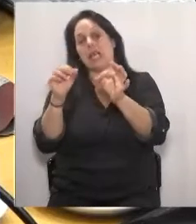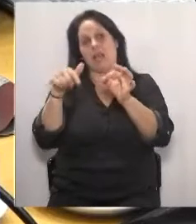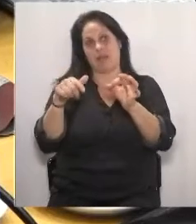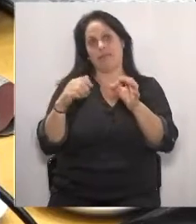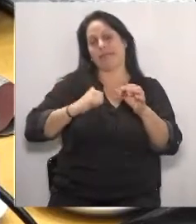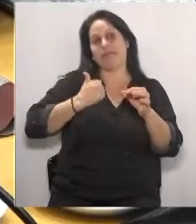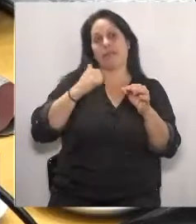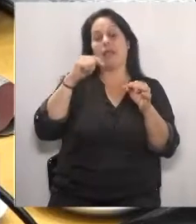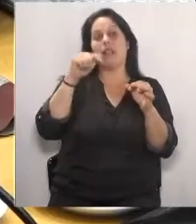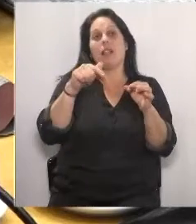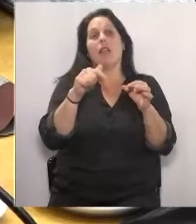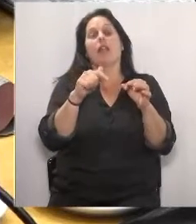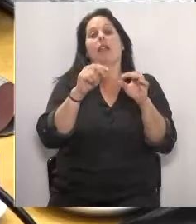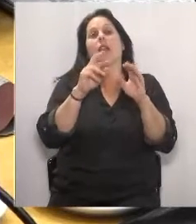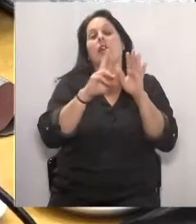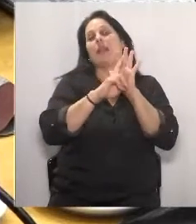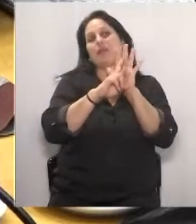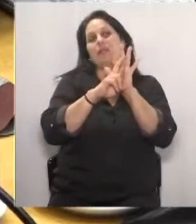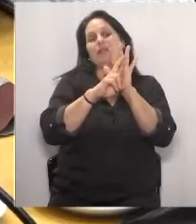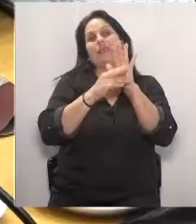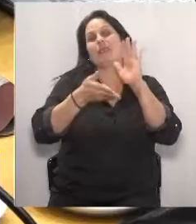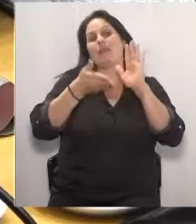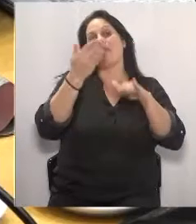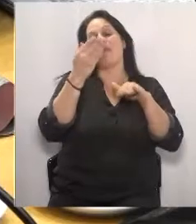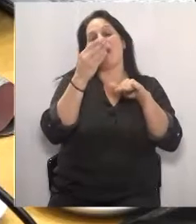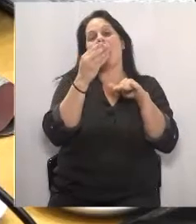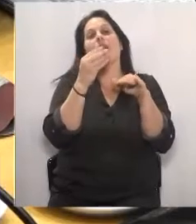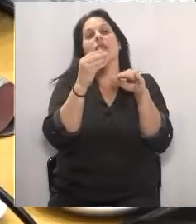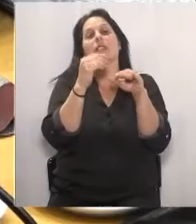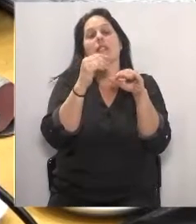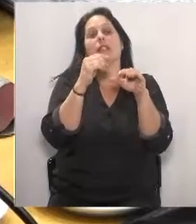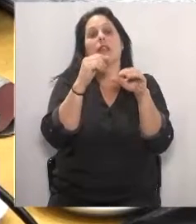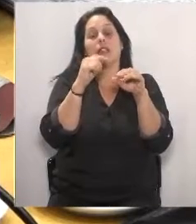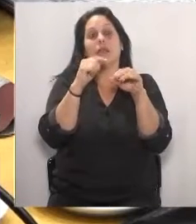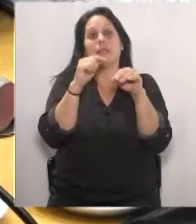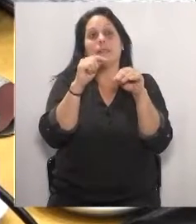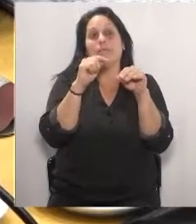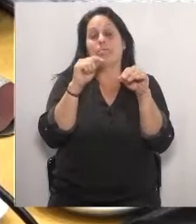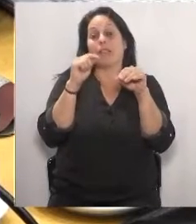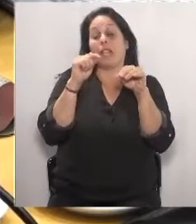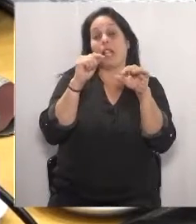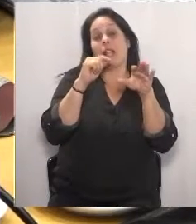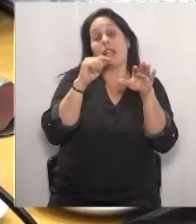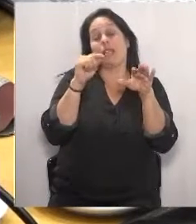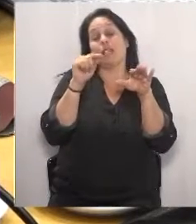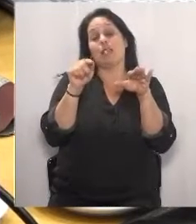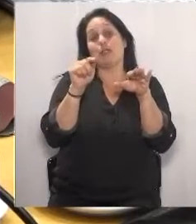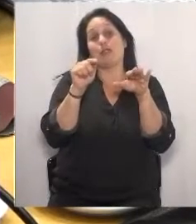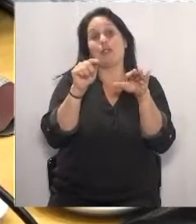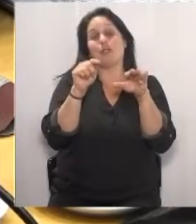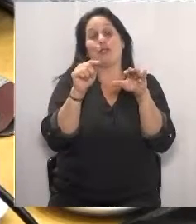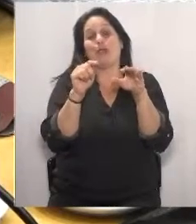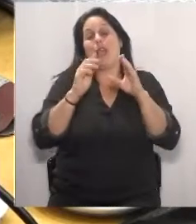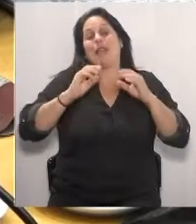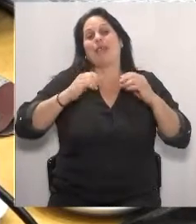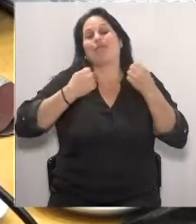más representativa era a través de una frase de Mohamed Ali que dice: entrena mientras ellos duermen. Y eso es lo que ellos hicieron.